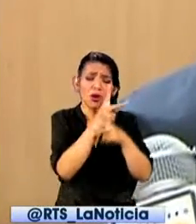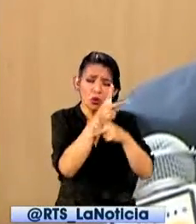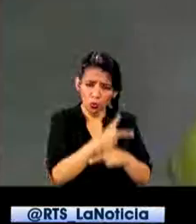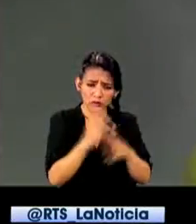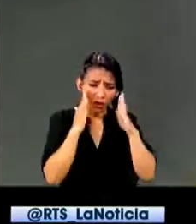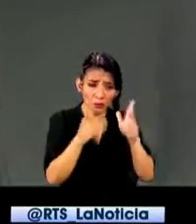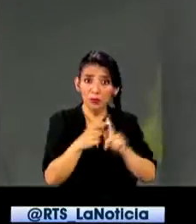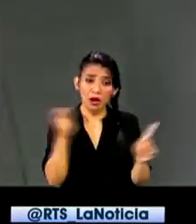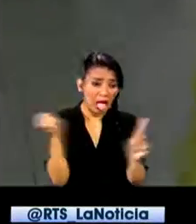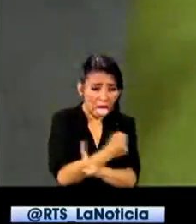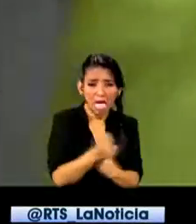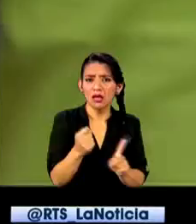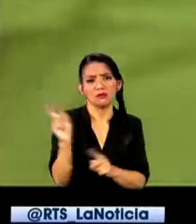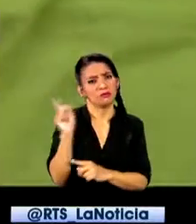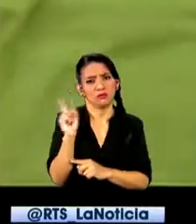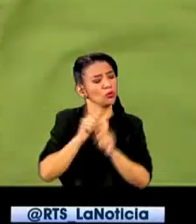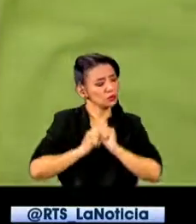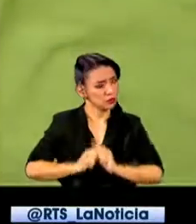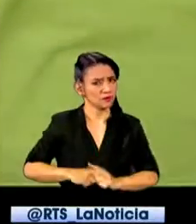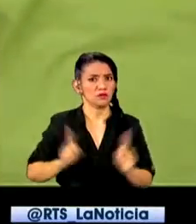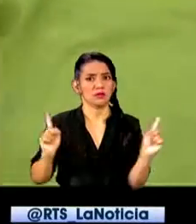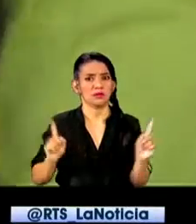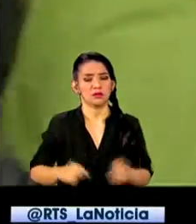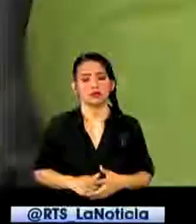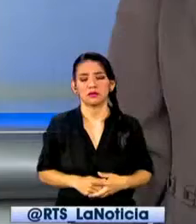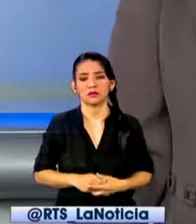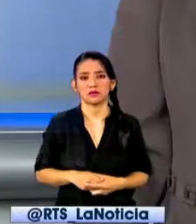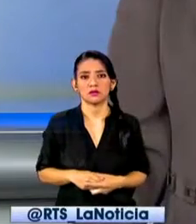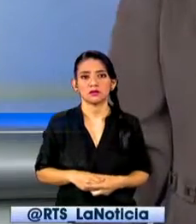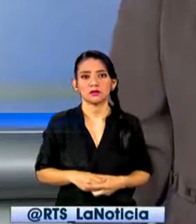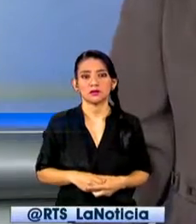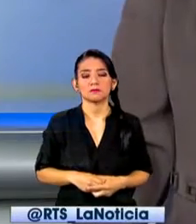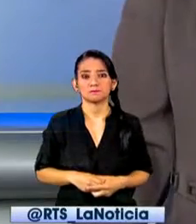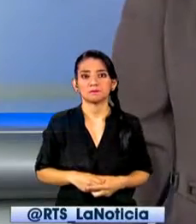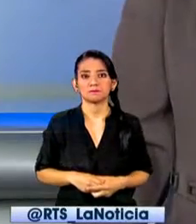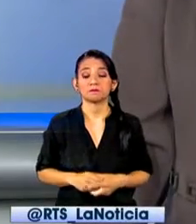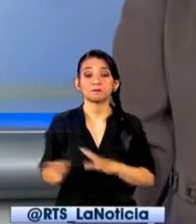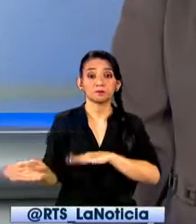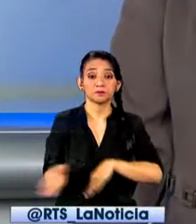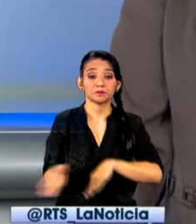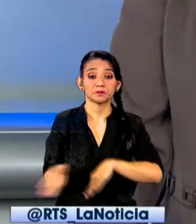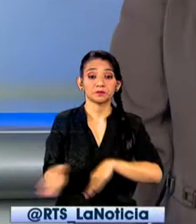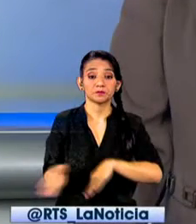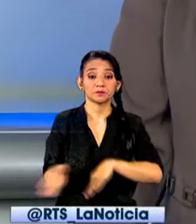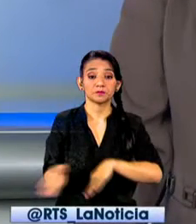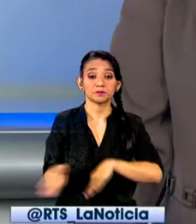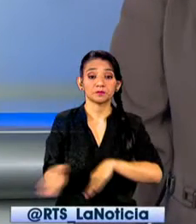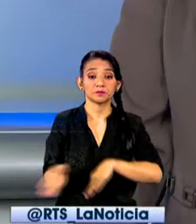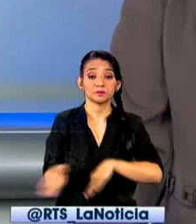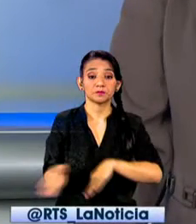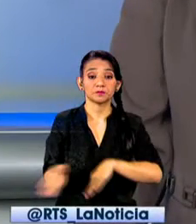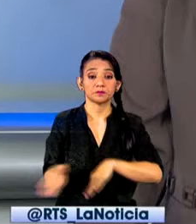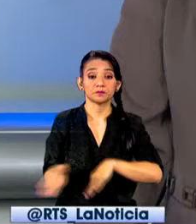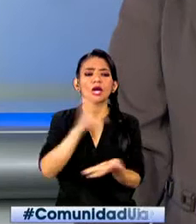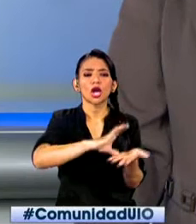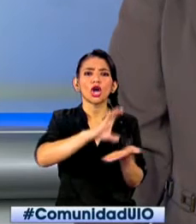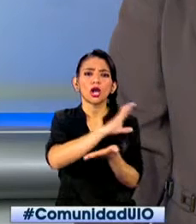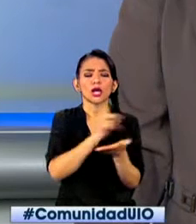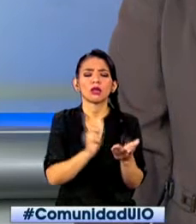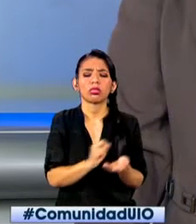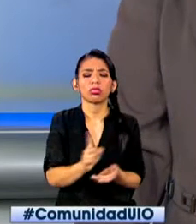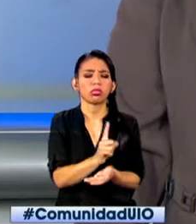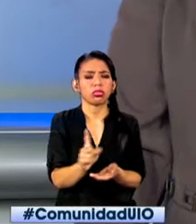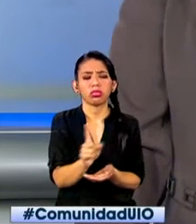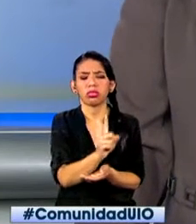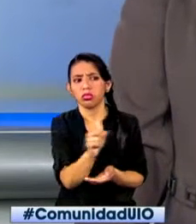a maltratar. Informó Rosalena Vascones. En Cuenca, un adolescente que rondaba un colegio de la ciudad fue detenido por la